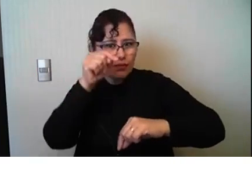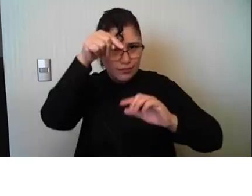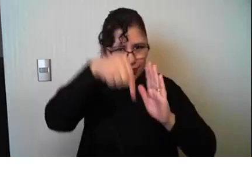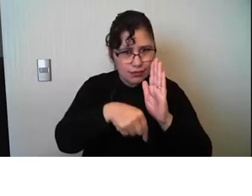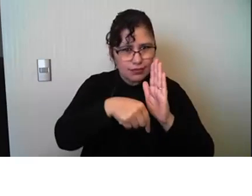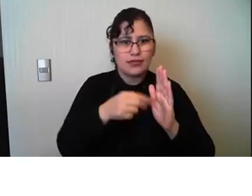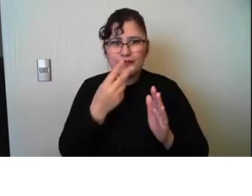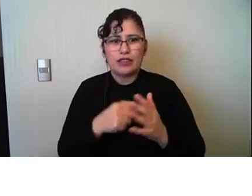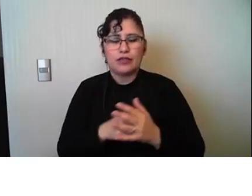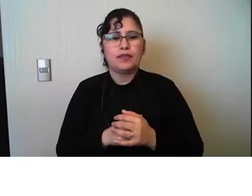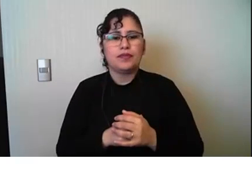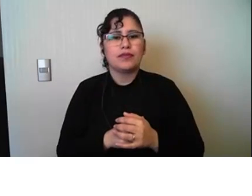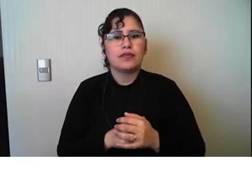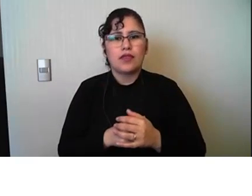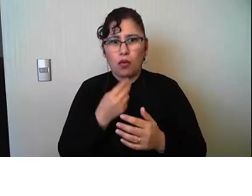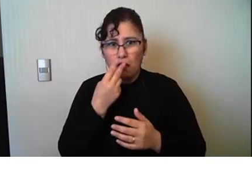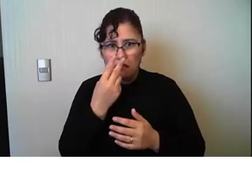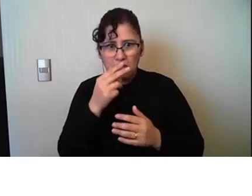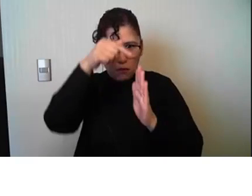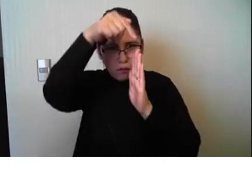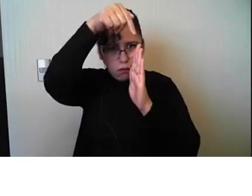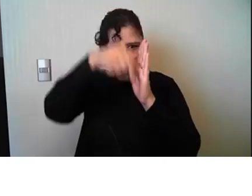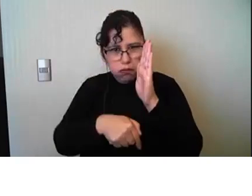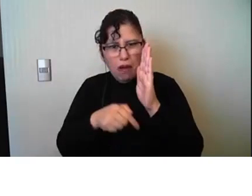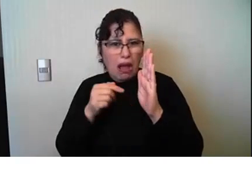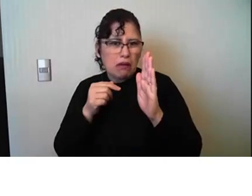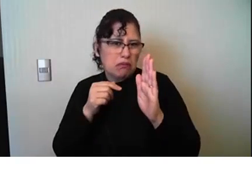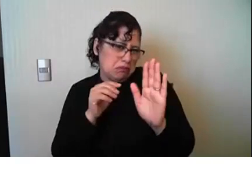en la imagen, no sé si ustedes tendrán otro tono, pero esto color azul,